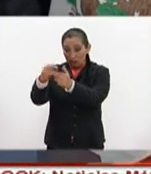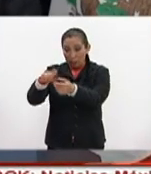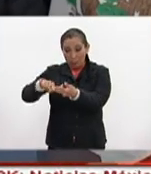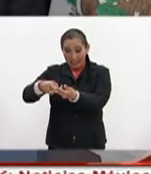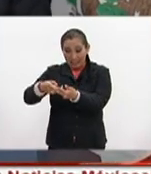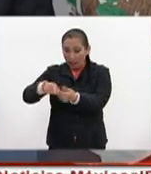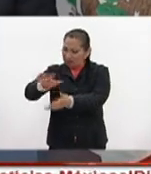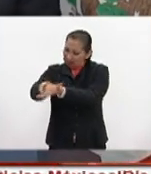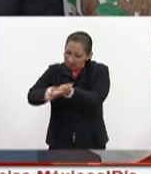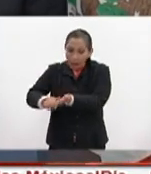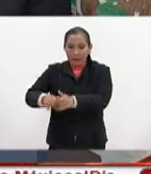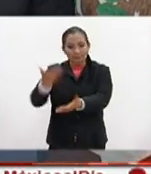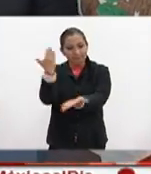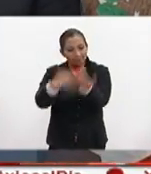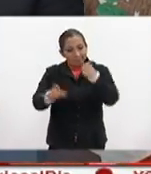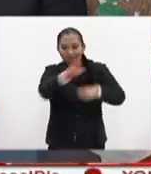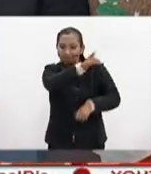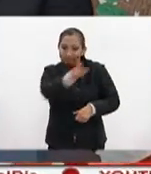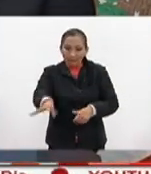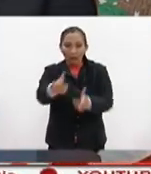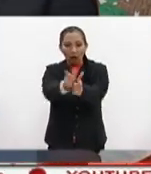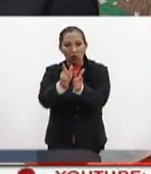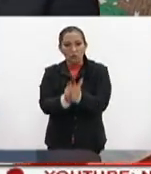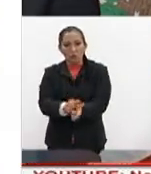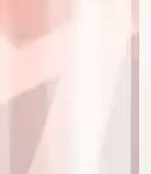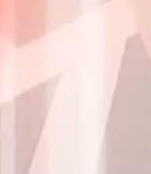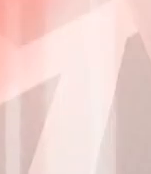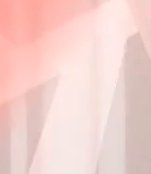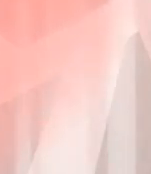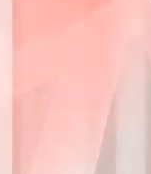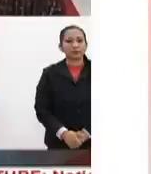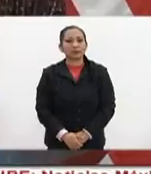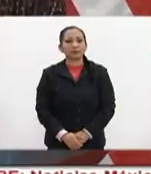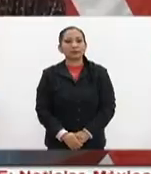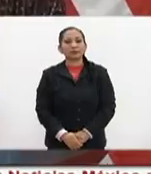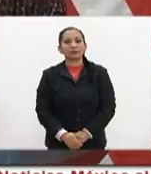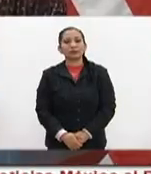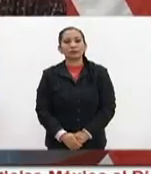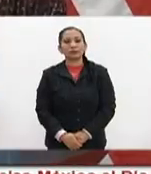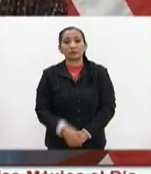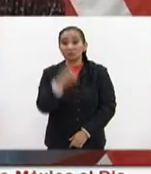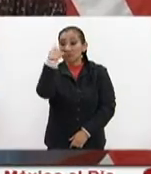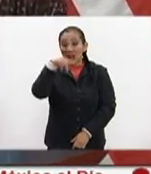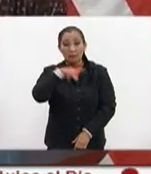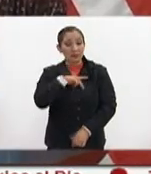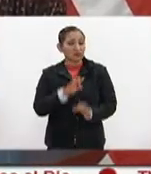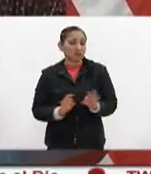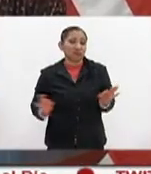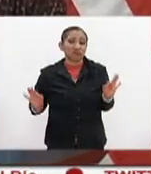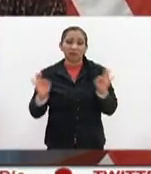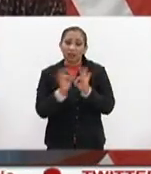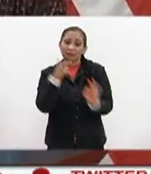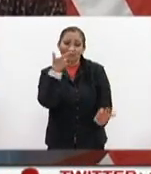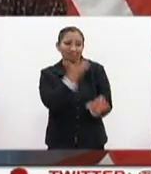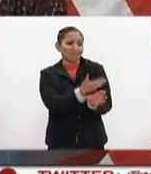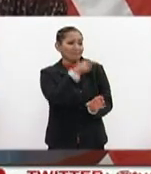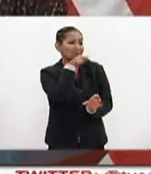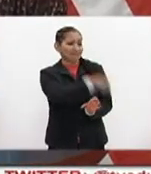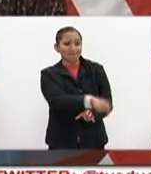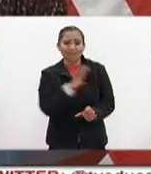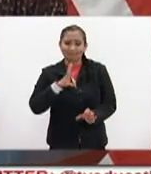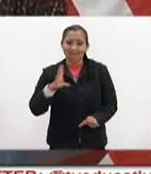vamos a ser exitosos en derrotar a este flagelo. mí es una prioridad. Los Estados Unidos se